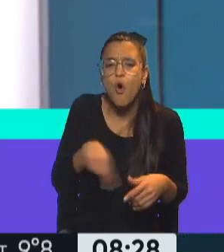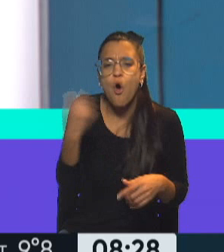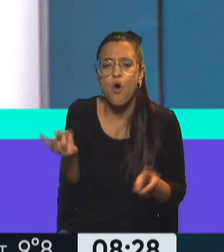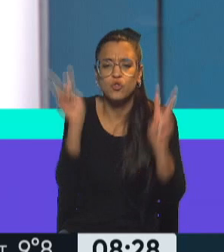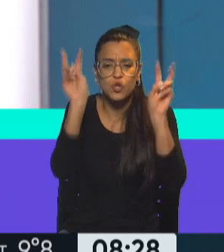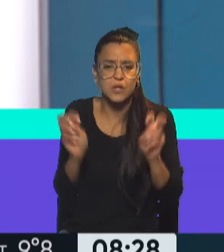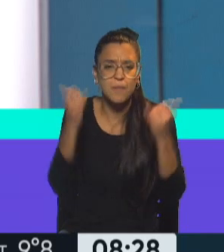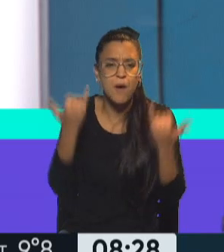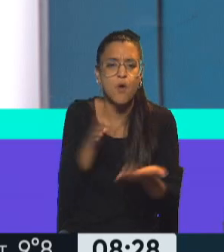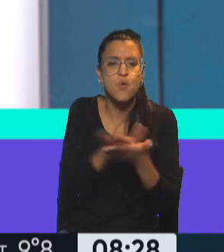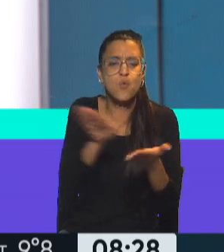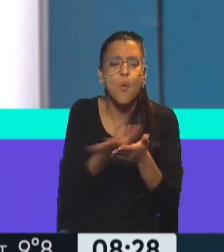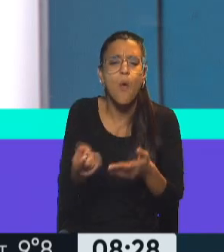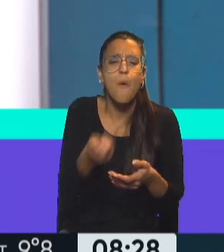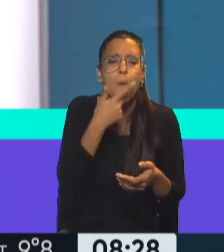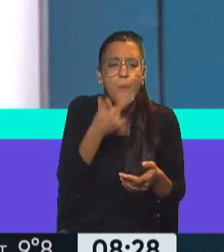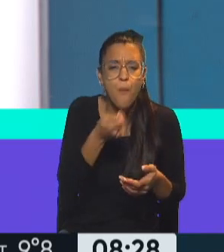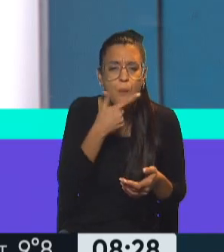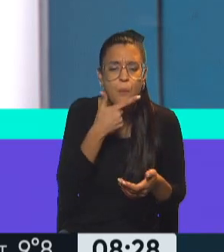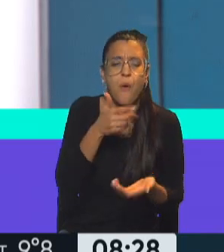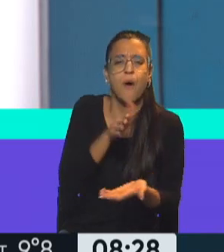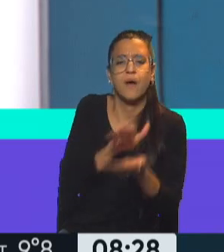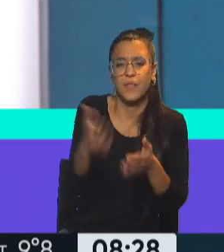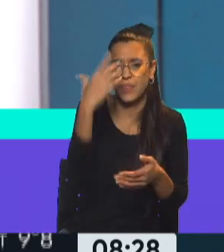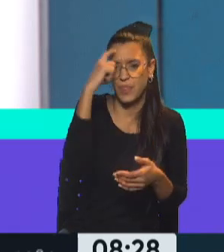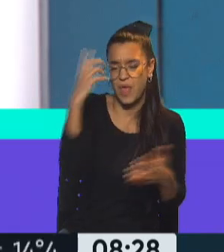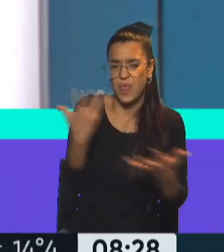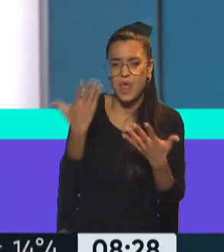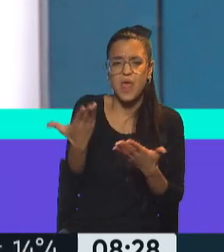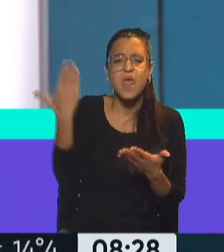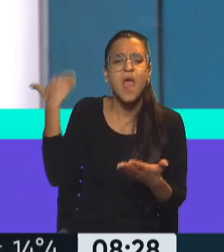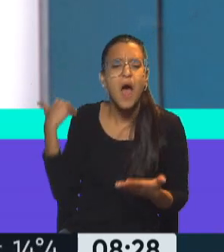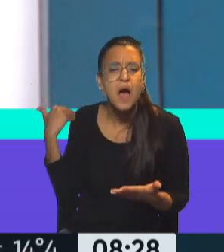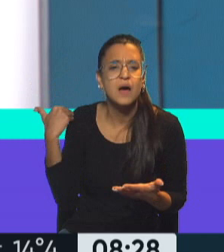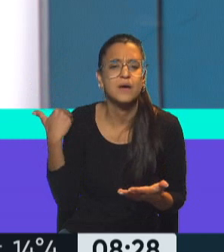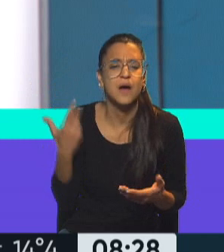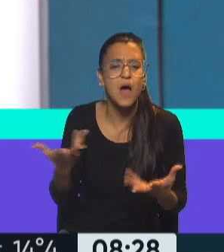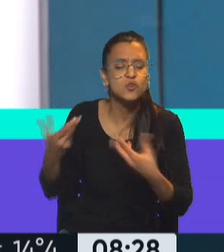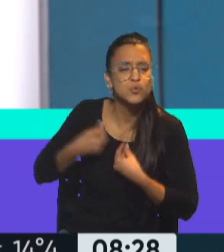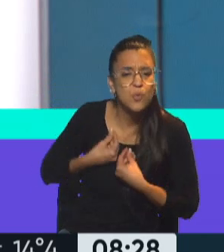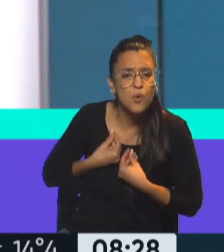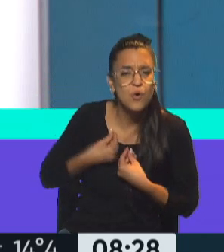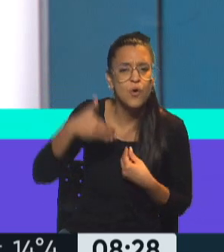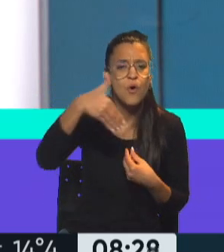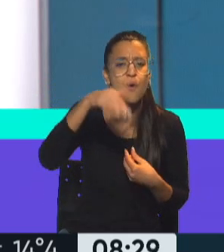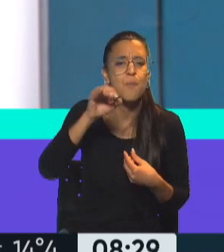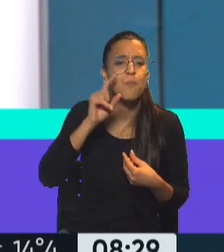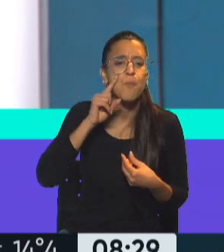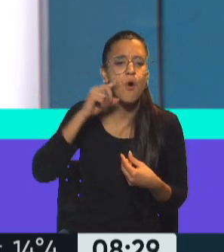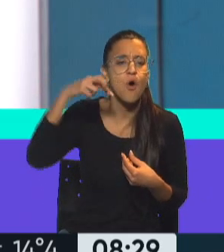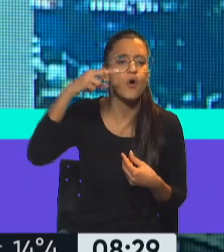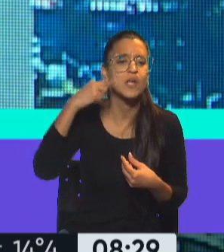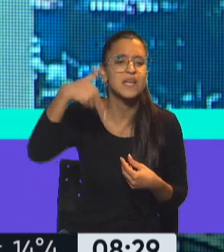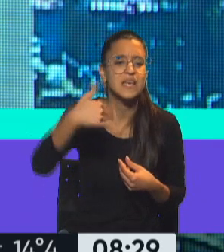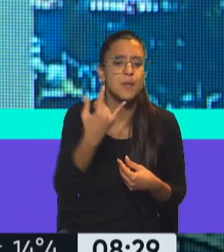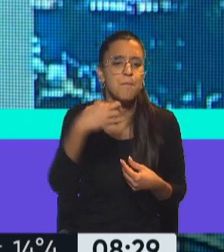tema. Apareció una nueva droga, nos enteramos hace aproximadamente 10 días, sobre la existencia del, y ayúdeme, Molnupiravir.